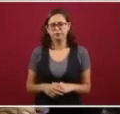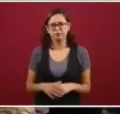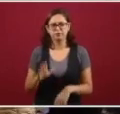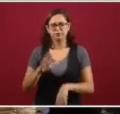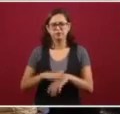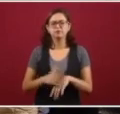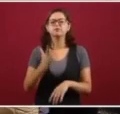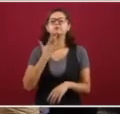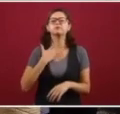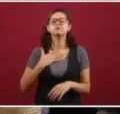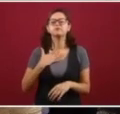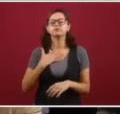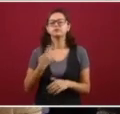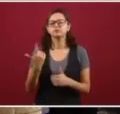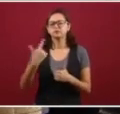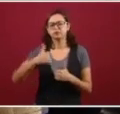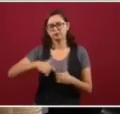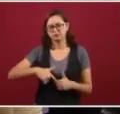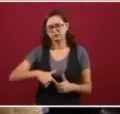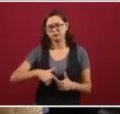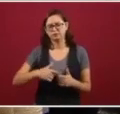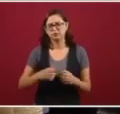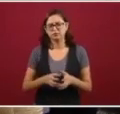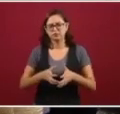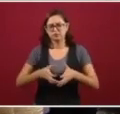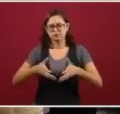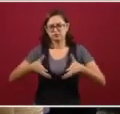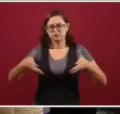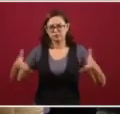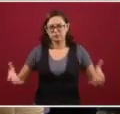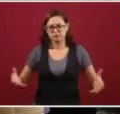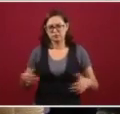combustible? A ver, la siguiente.